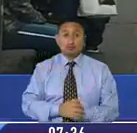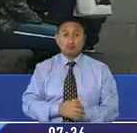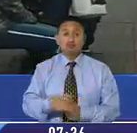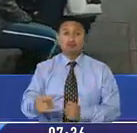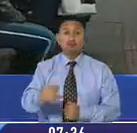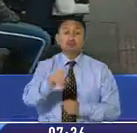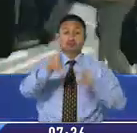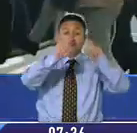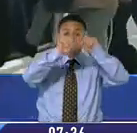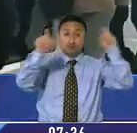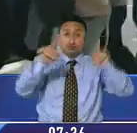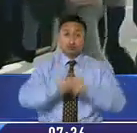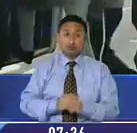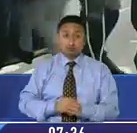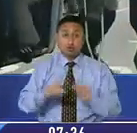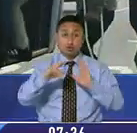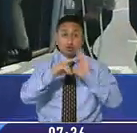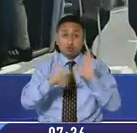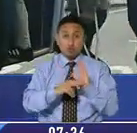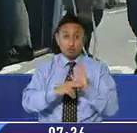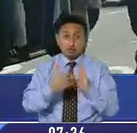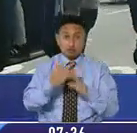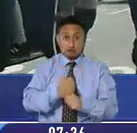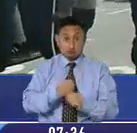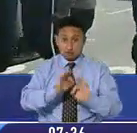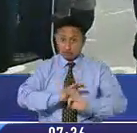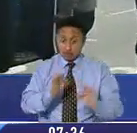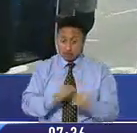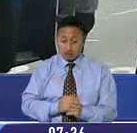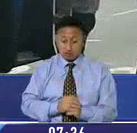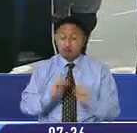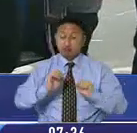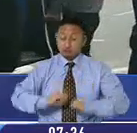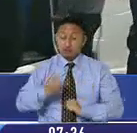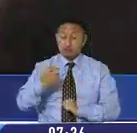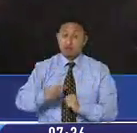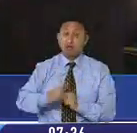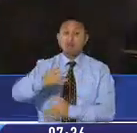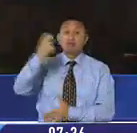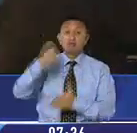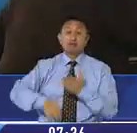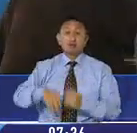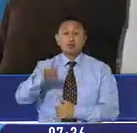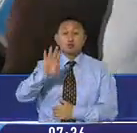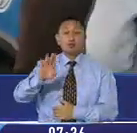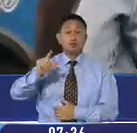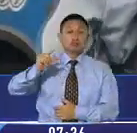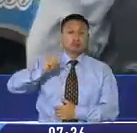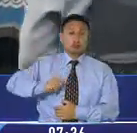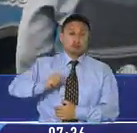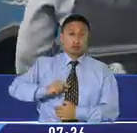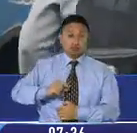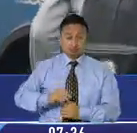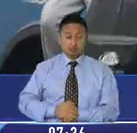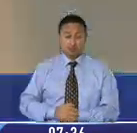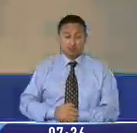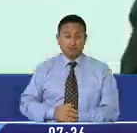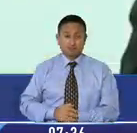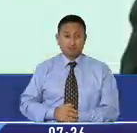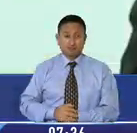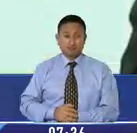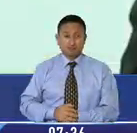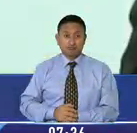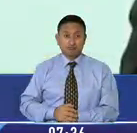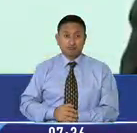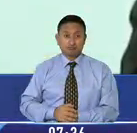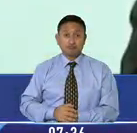de incumplir con las normas de bioseguridad, pueden incurrir incluso en una sanción de hasta 4 salarios básicos unificados. Del mantener